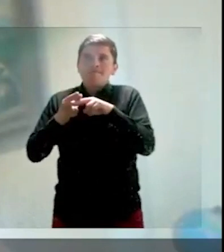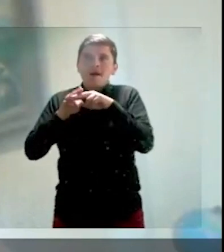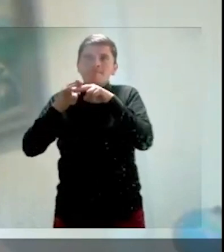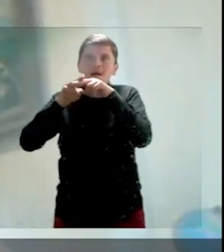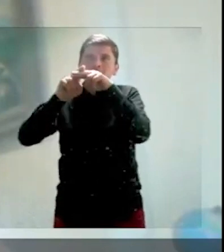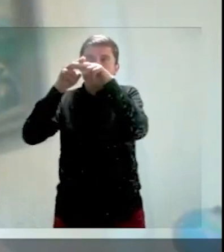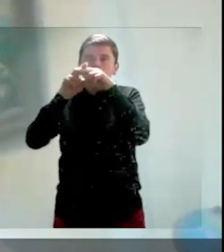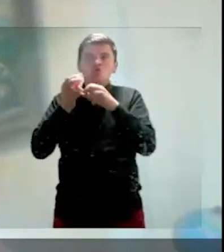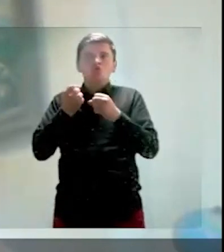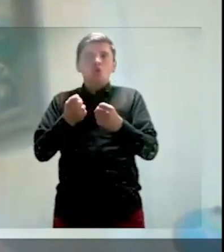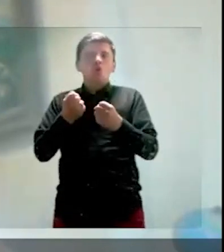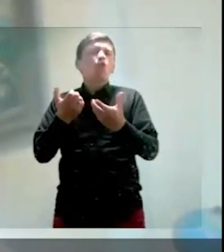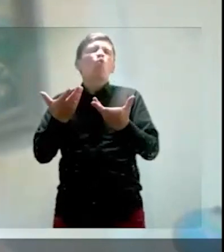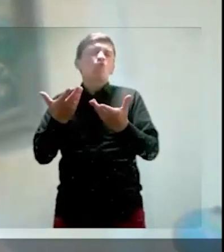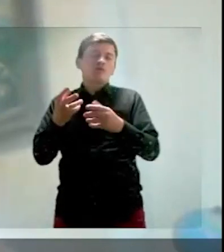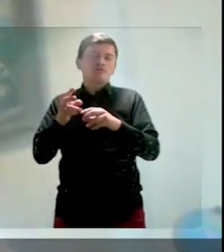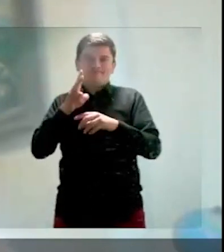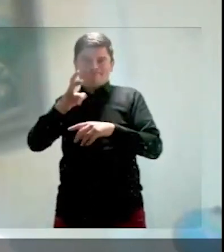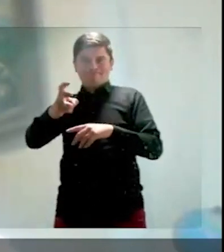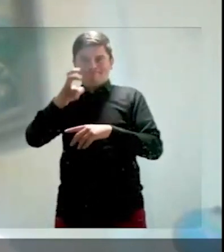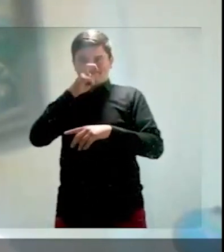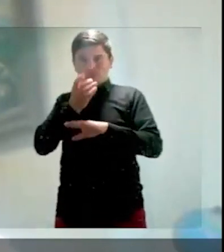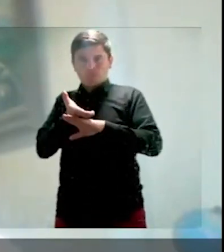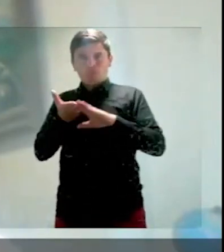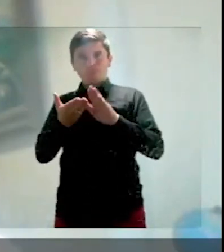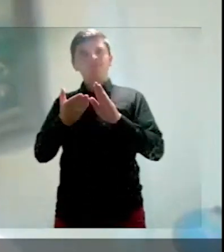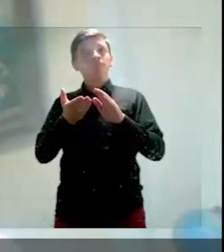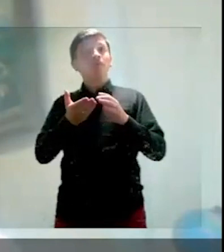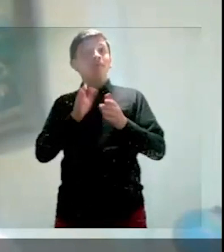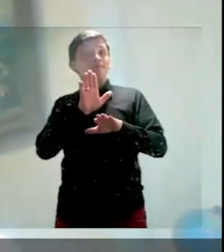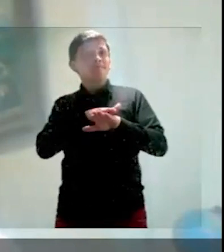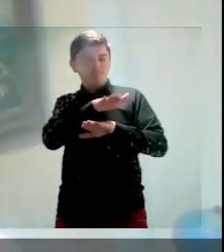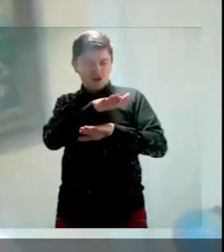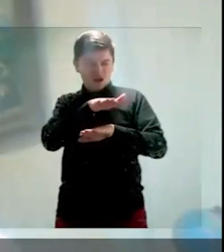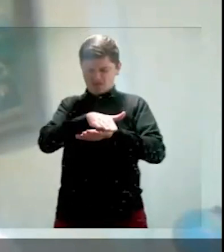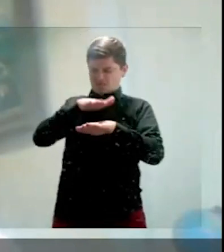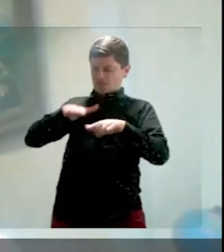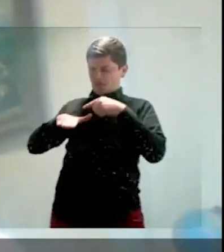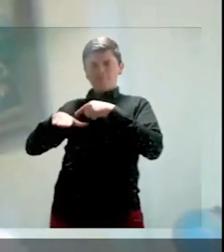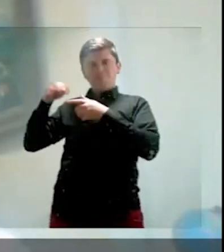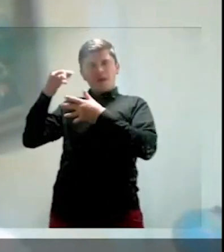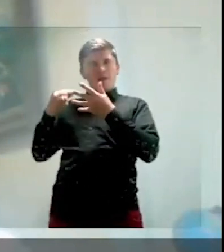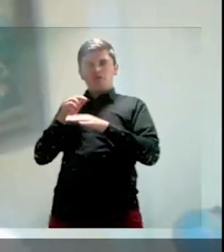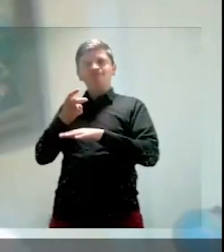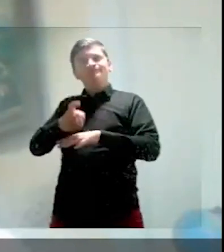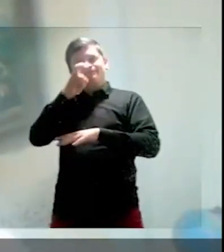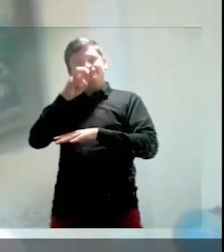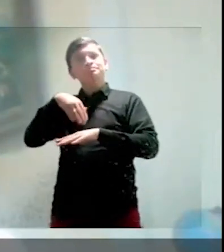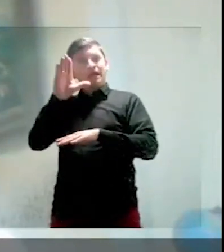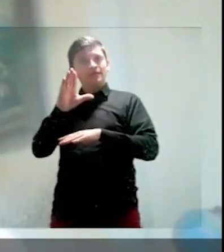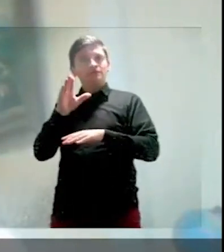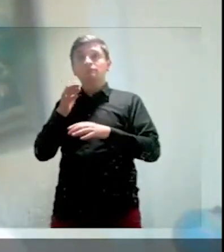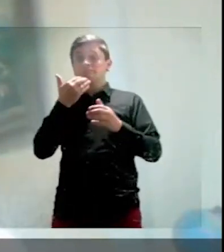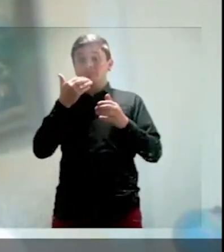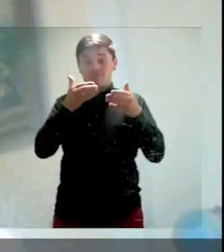aumenta más el rigor, digamos, de las causales para que la providencia judicial, la opción de